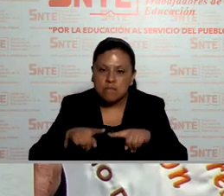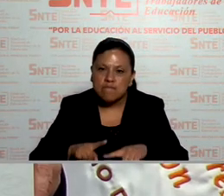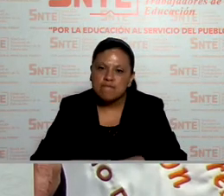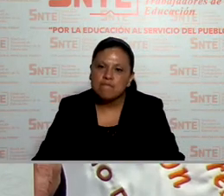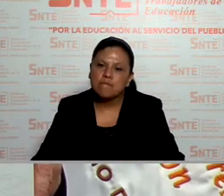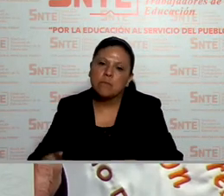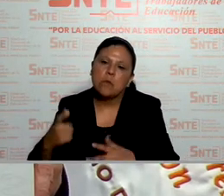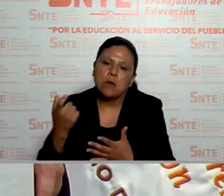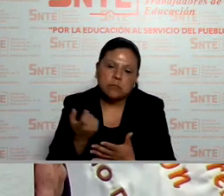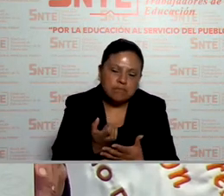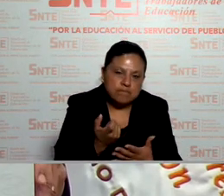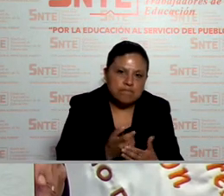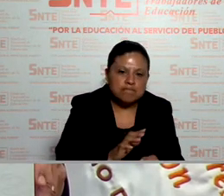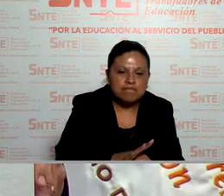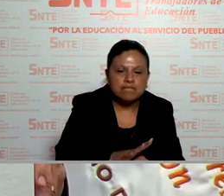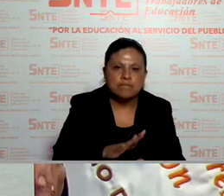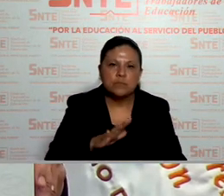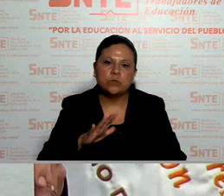prestaciones, por el